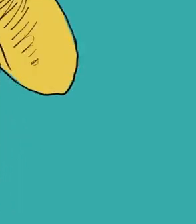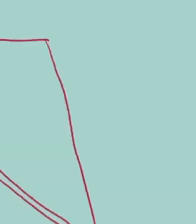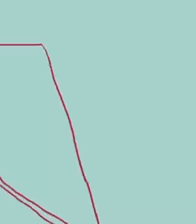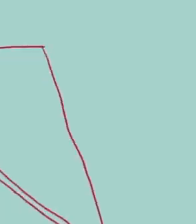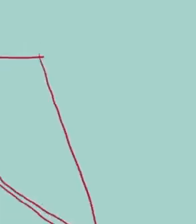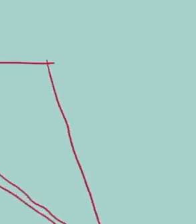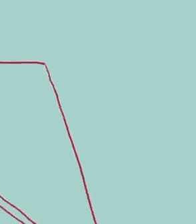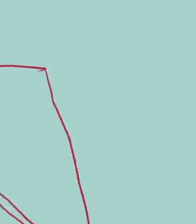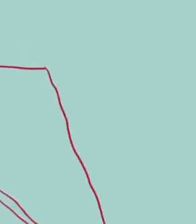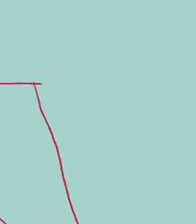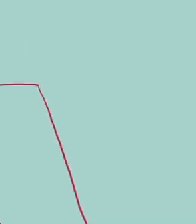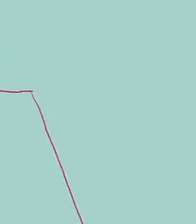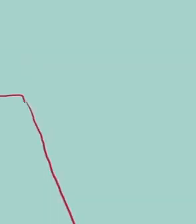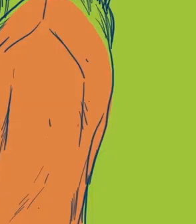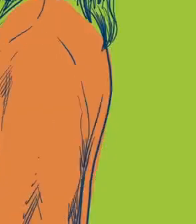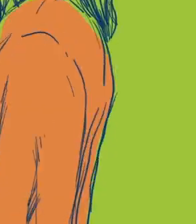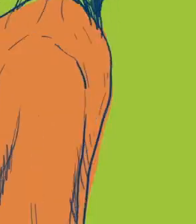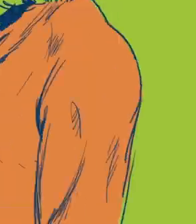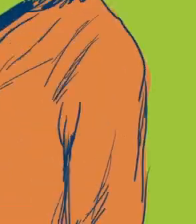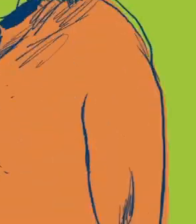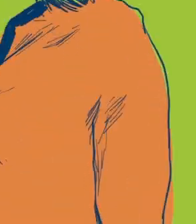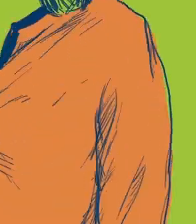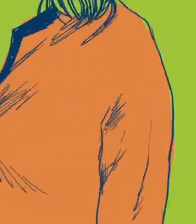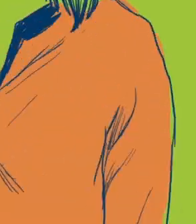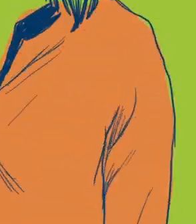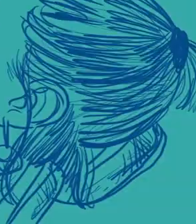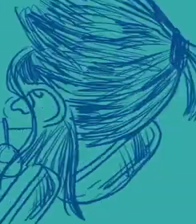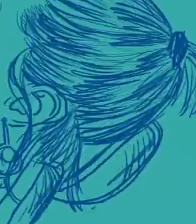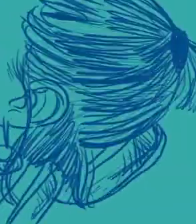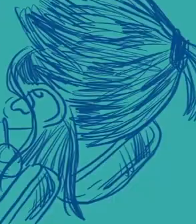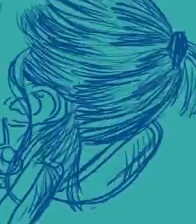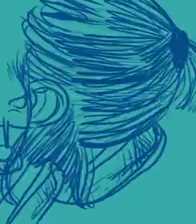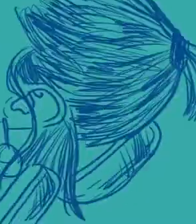¿Cómo es que se hace la maravilla? Desátame.